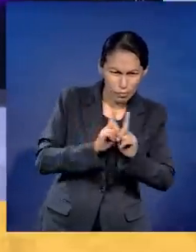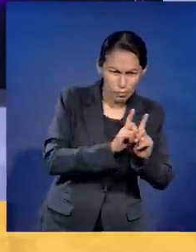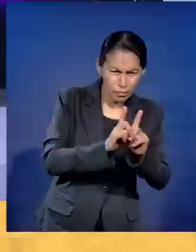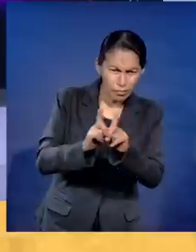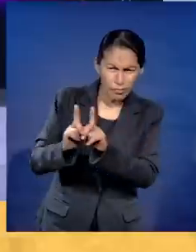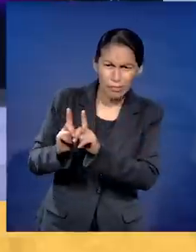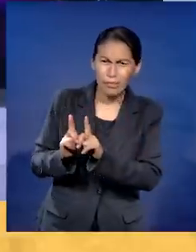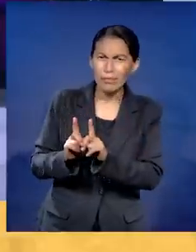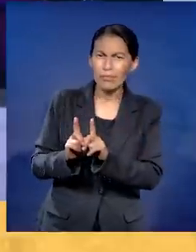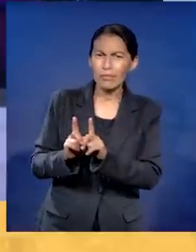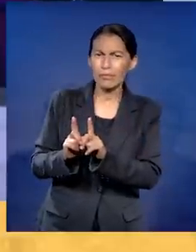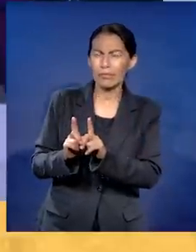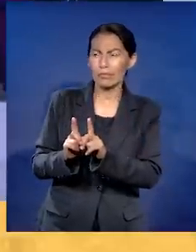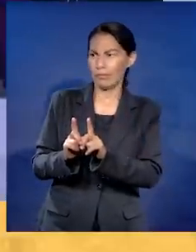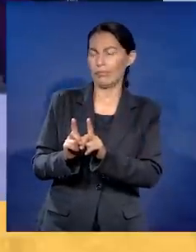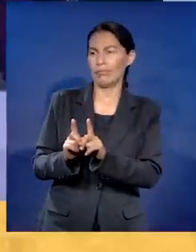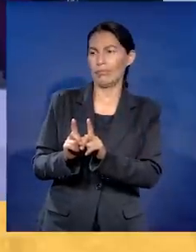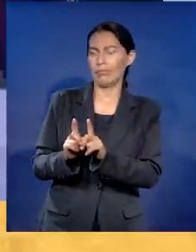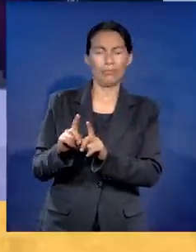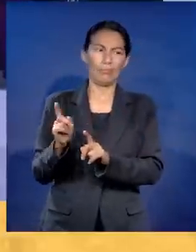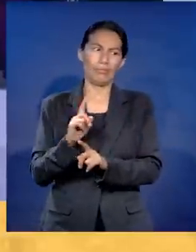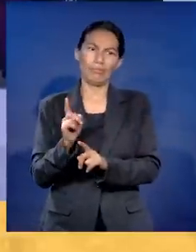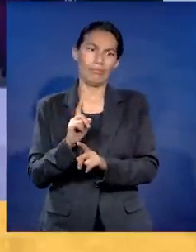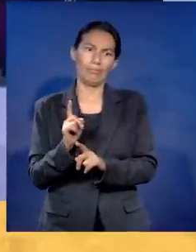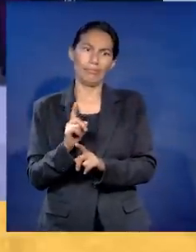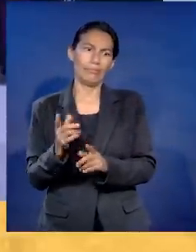¿No estás pensando que vas a ir conmigo a todos lados?